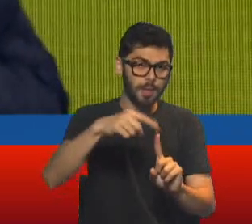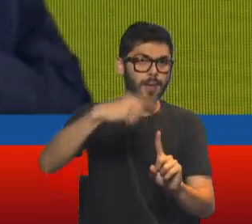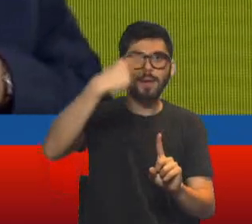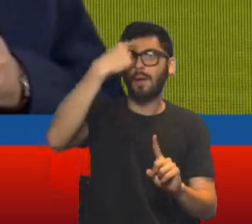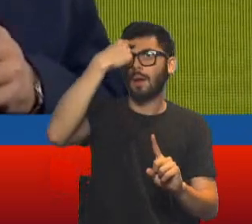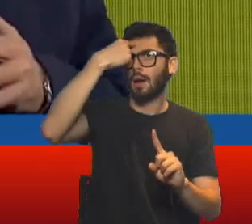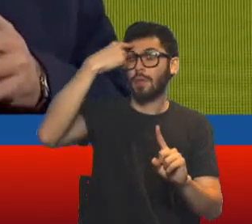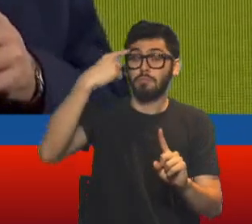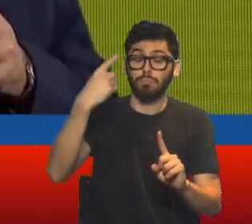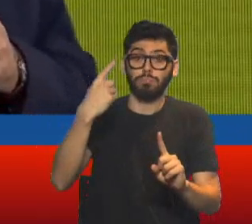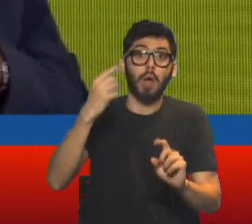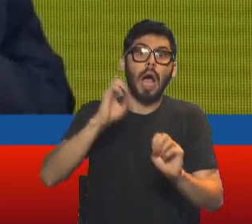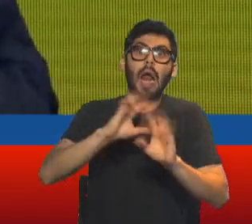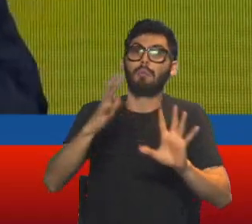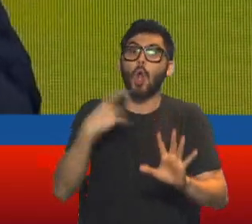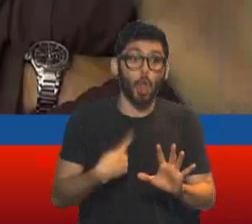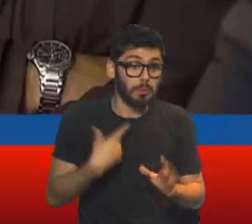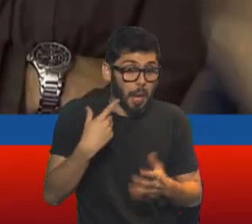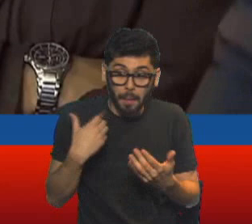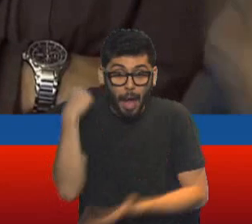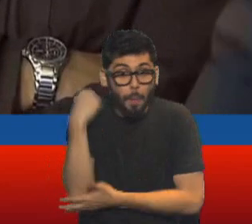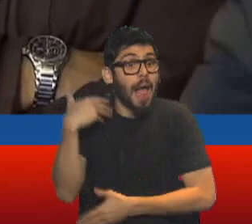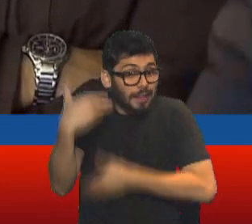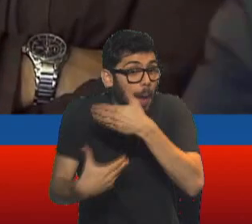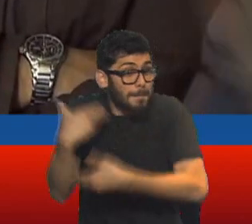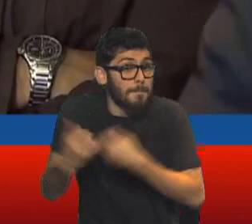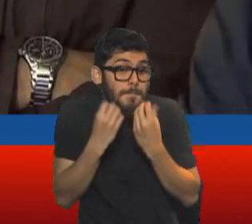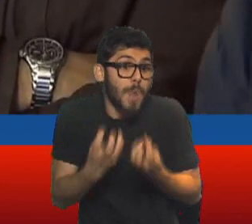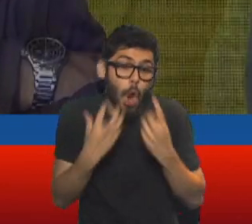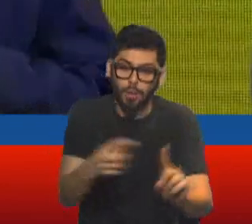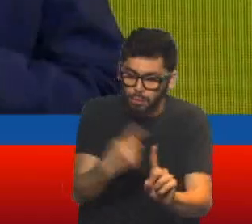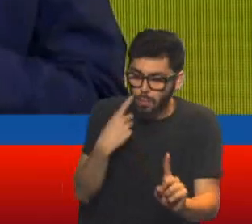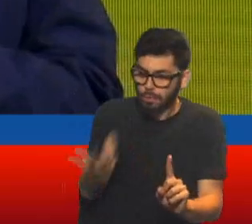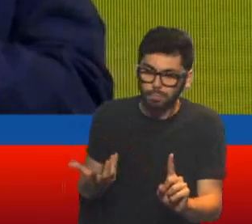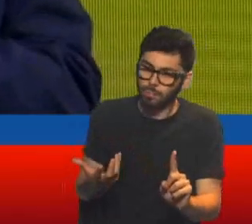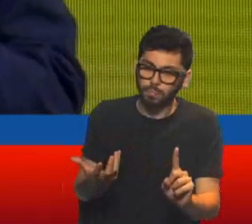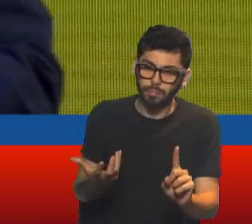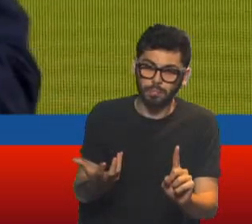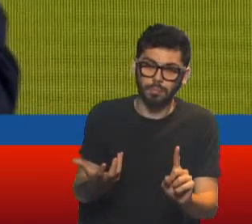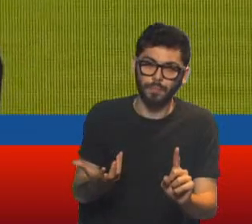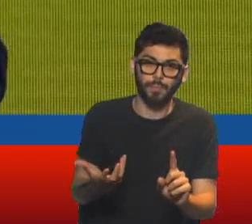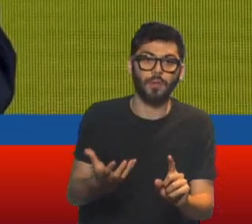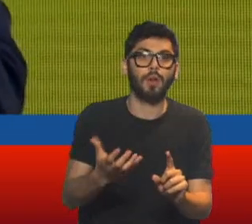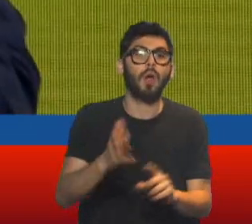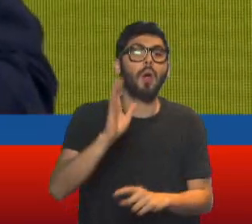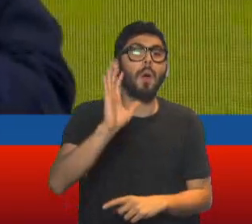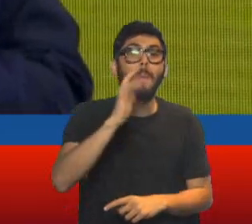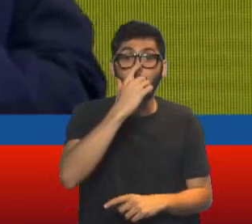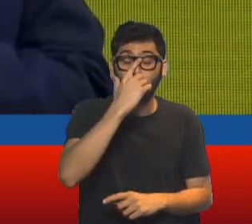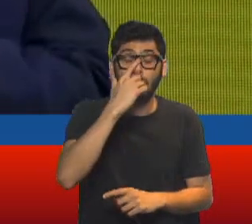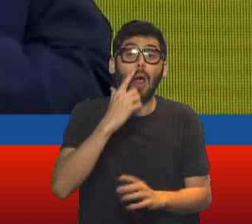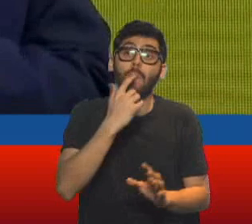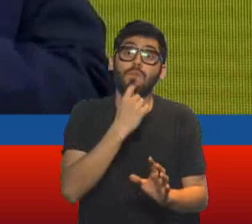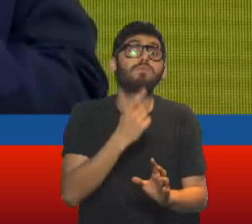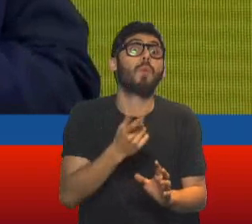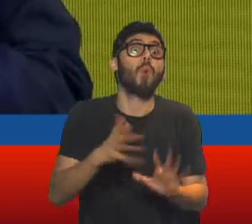tiene por qué tener lo que yo le diga que estamos creciendo económicamente. Yo no estoy creciendo, yo gano 50 lucas. Bueno, pero quizás el crecimiento no lo ven todos, ese